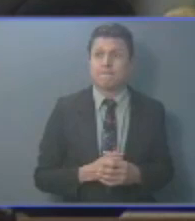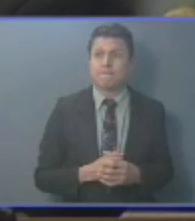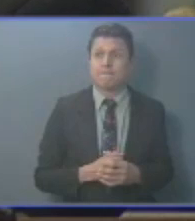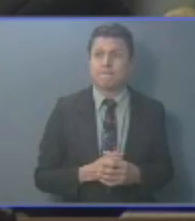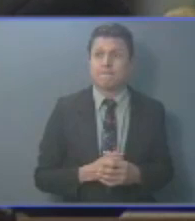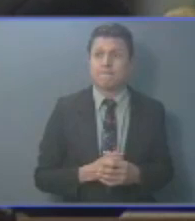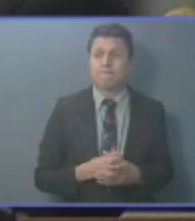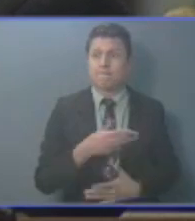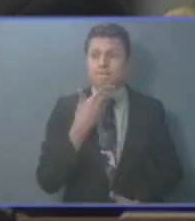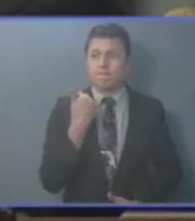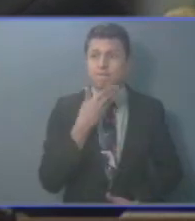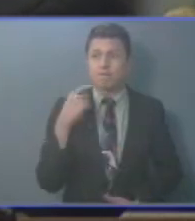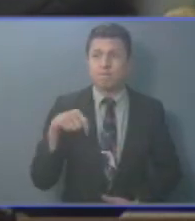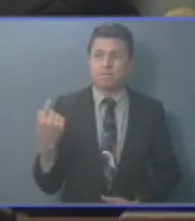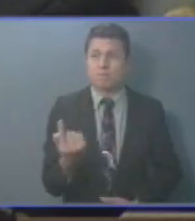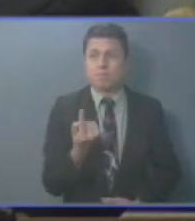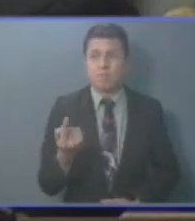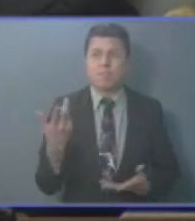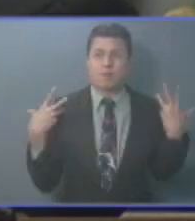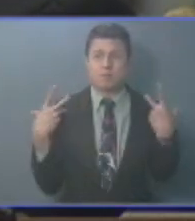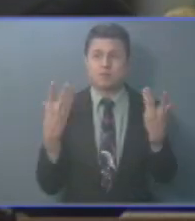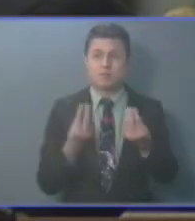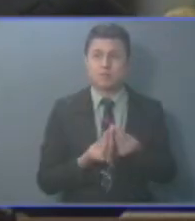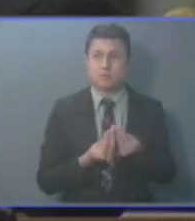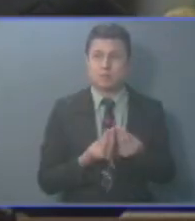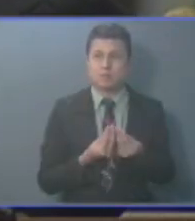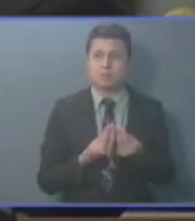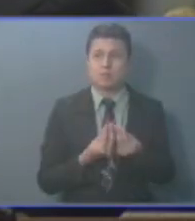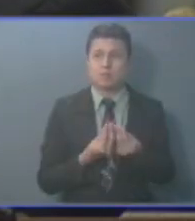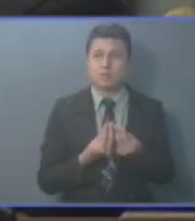de que estos miembros de la sociedad civil,